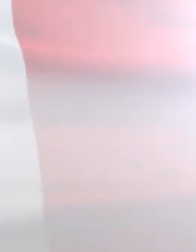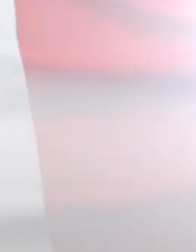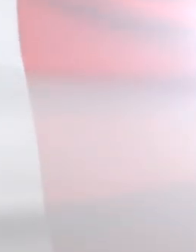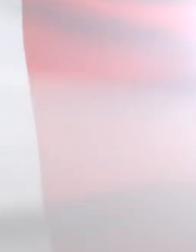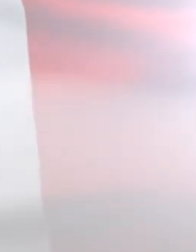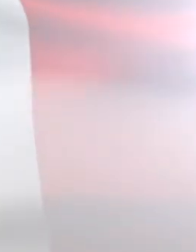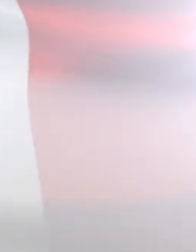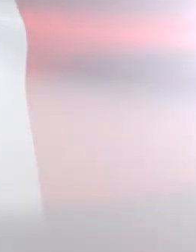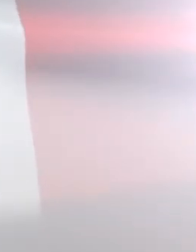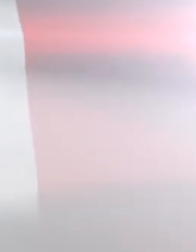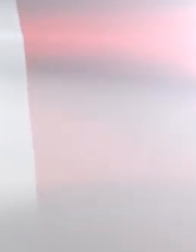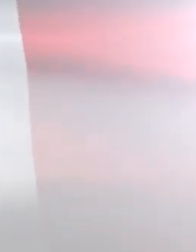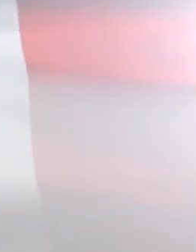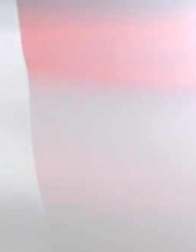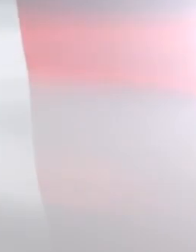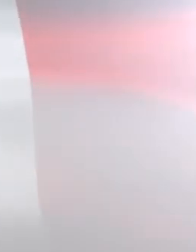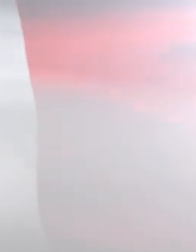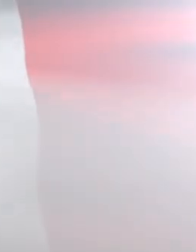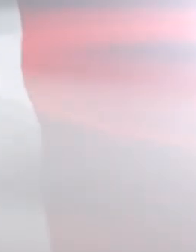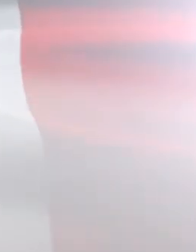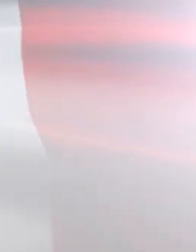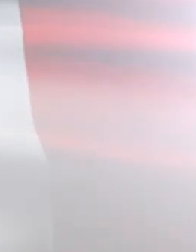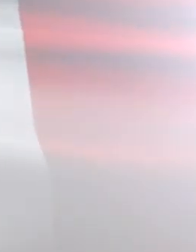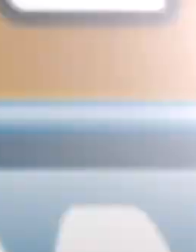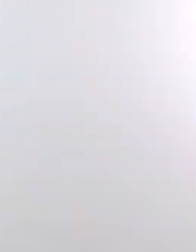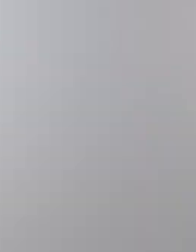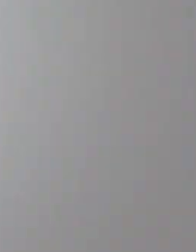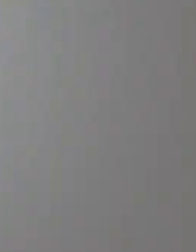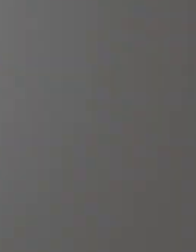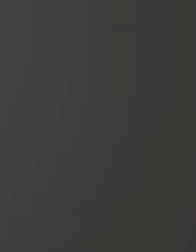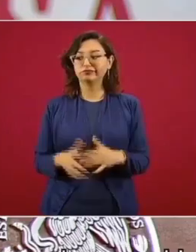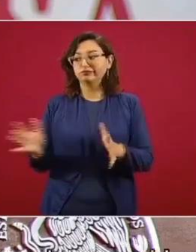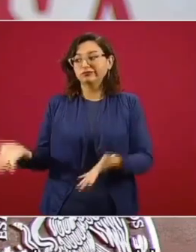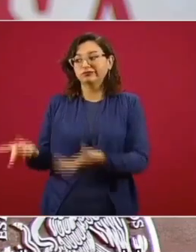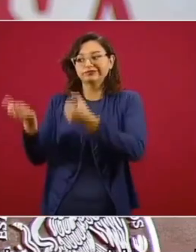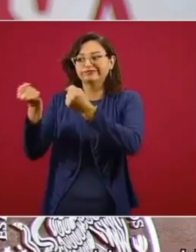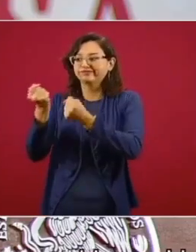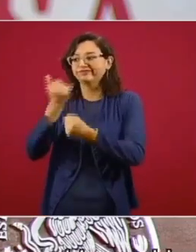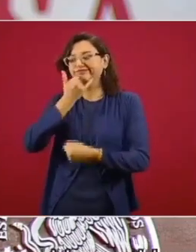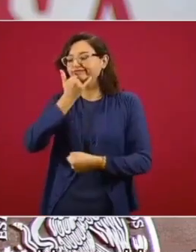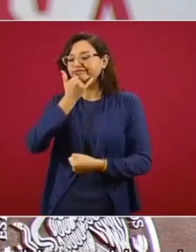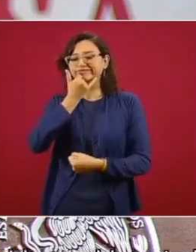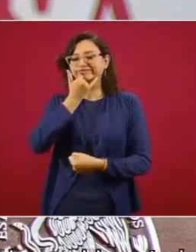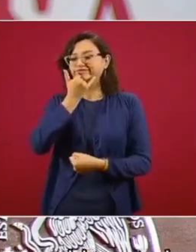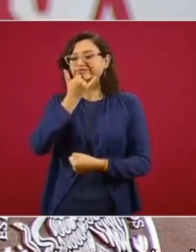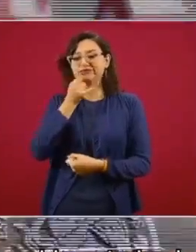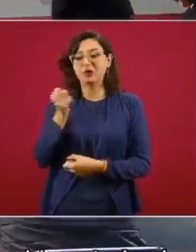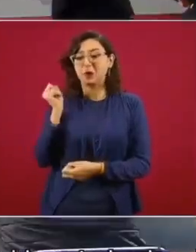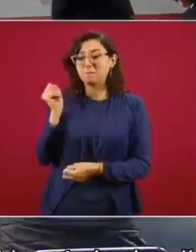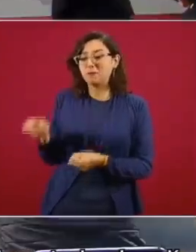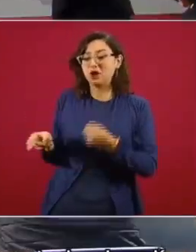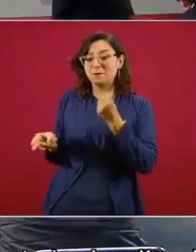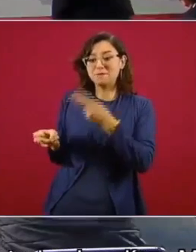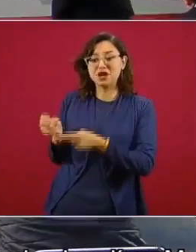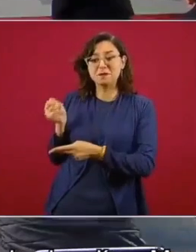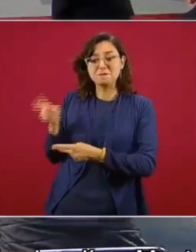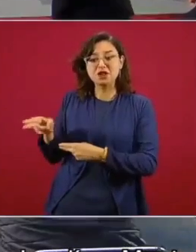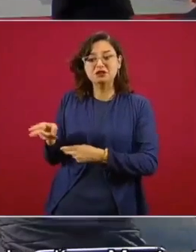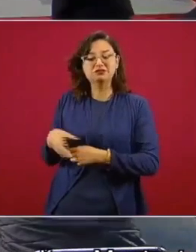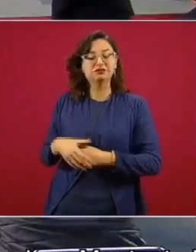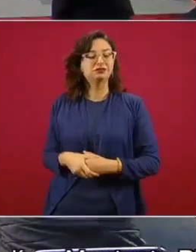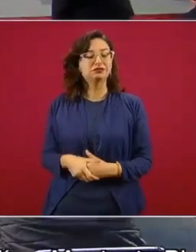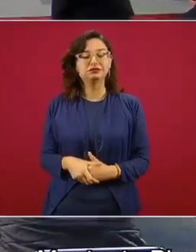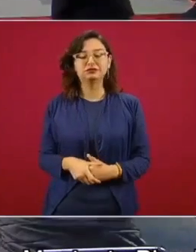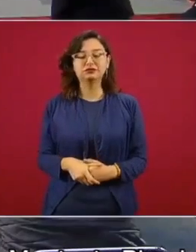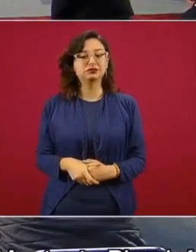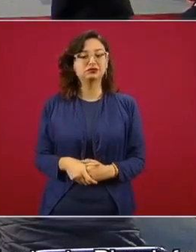Esto es México Informa. Que no haya privilegios. Yo